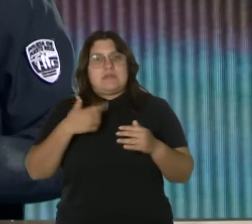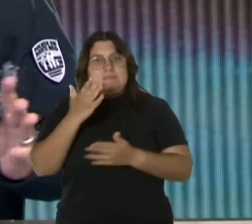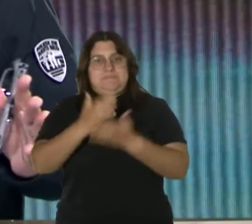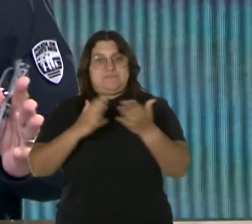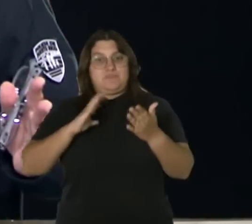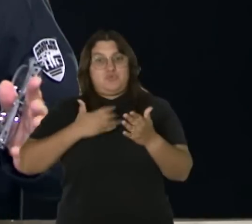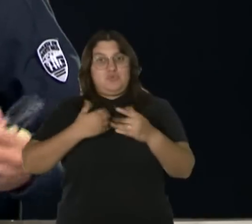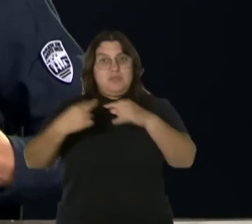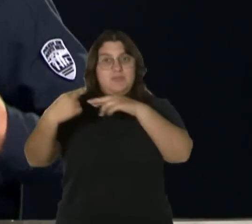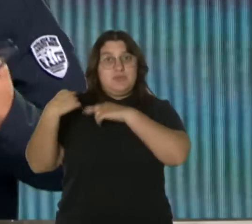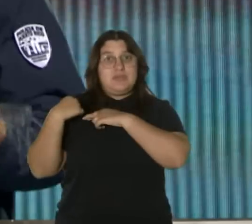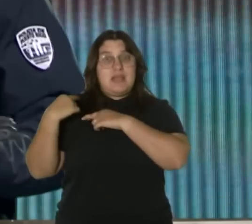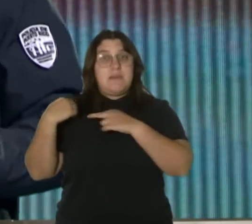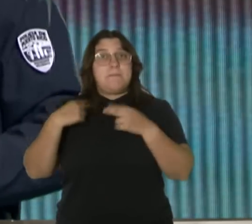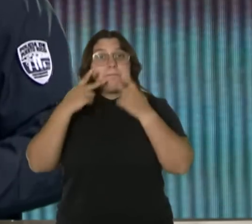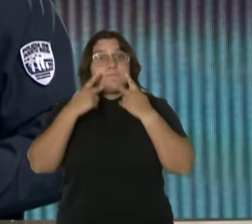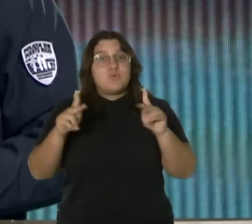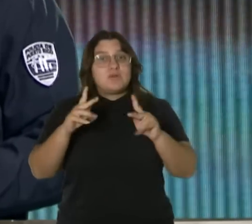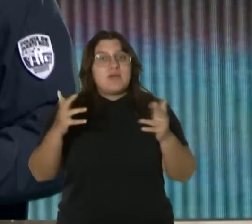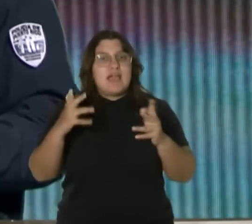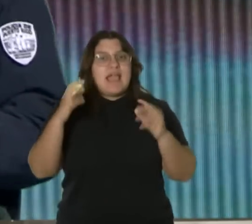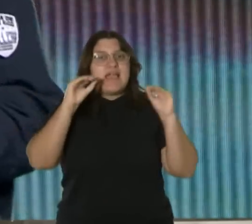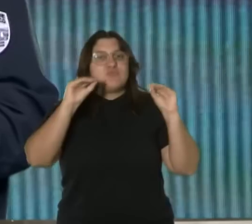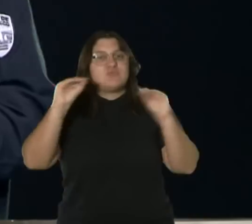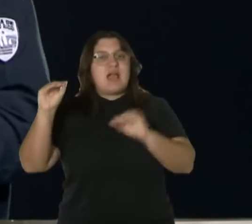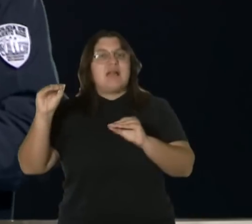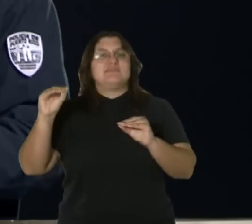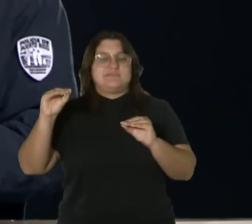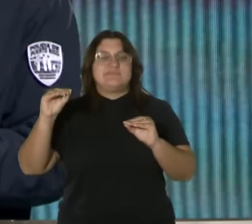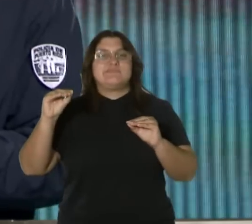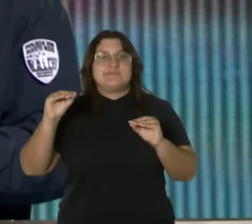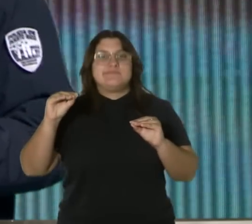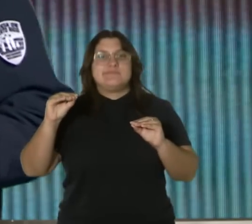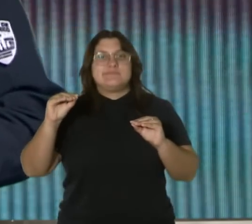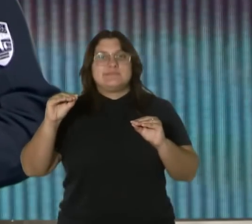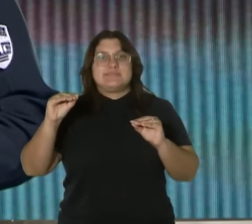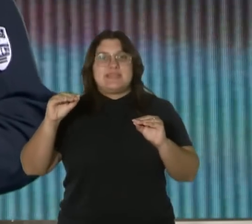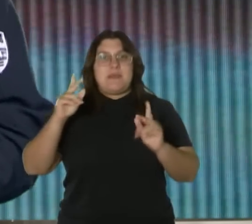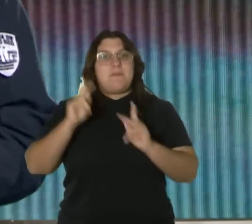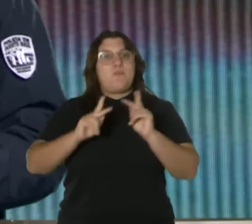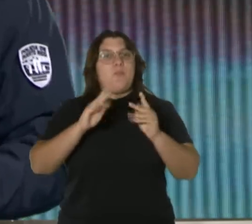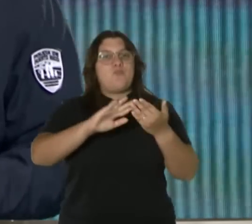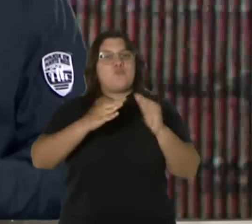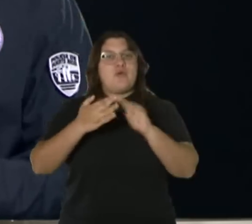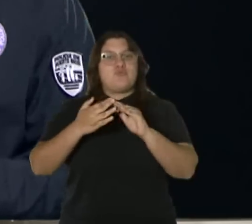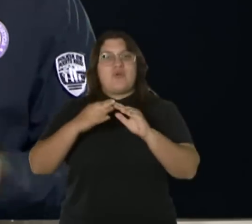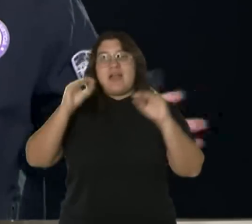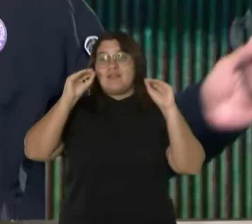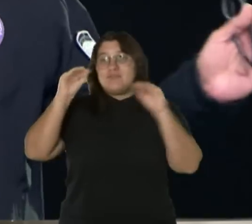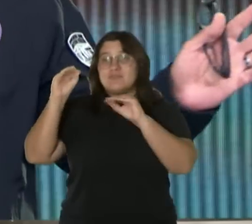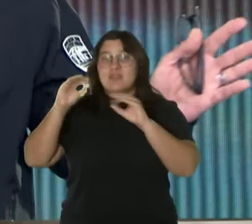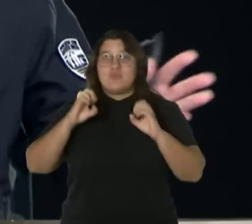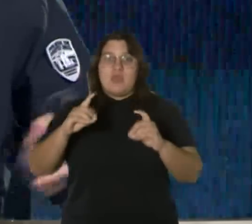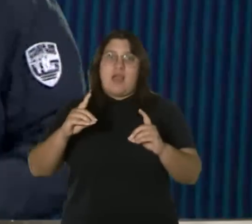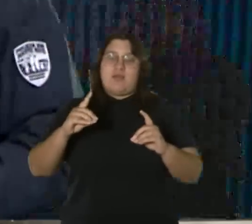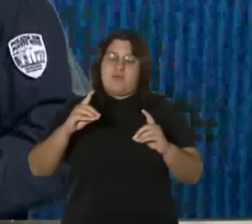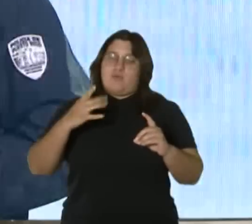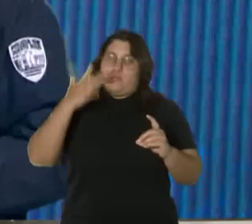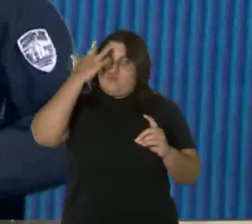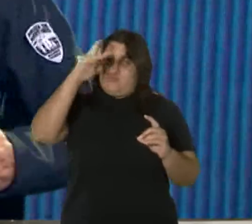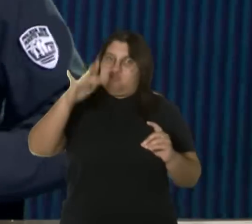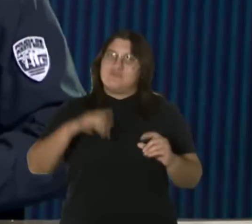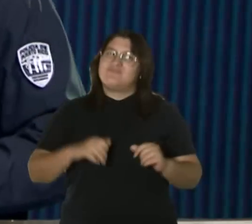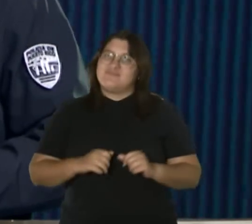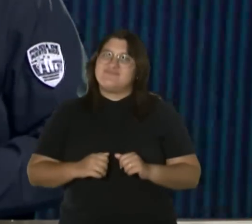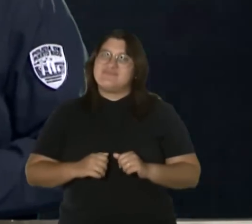responsabilidad como funcionarios públicos educar a nuestra gente un pueblo educado toma decisiones inteligentes un pueblo sin educación va ciego por el